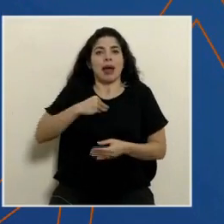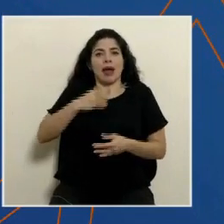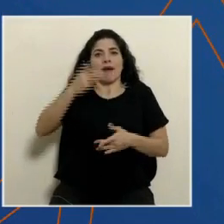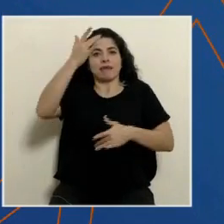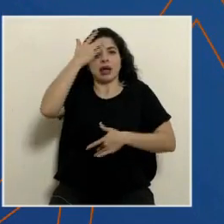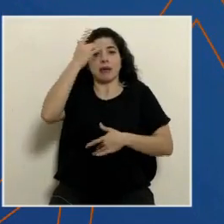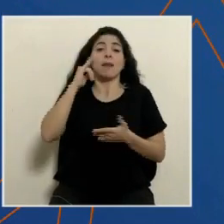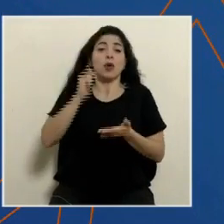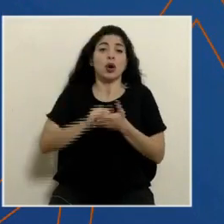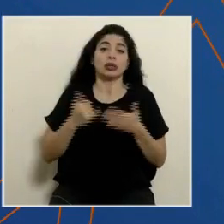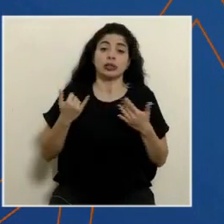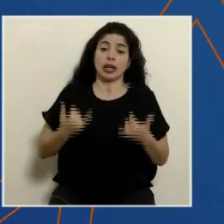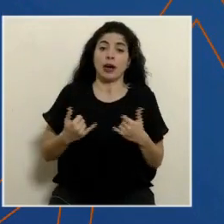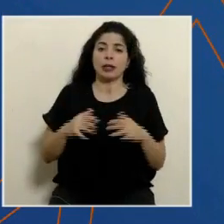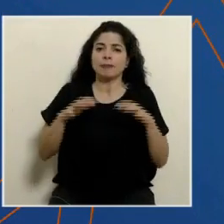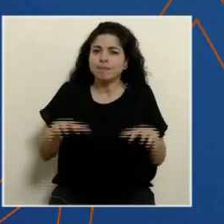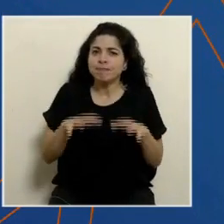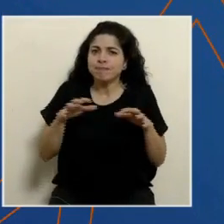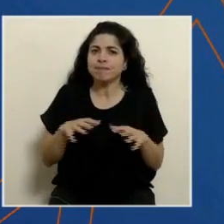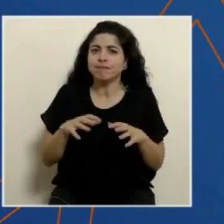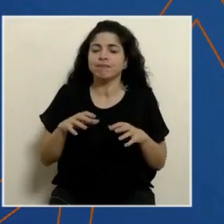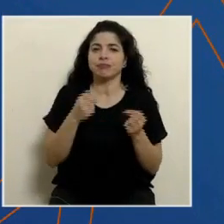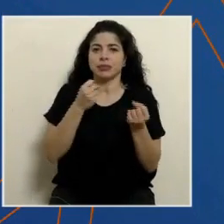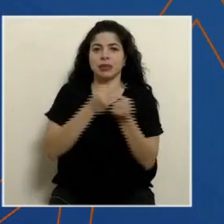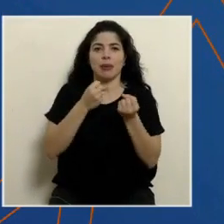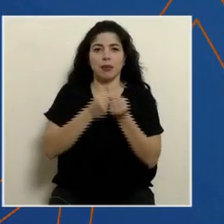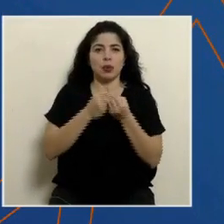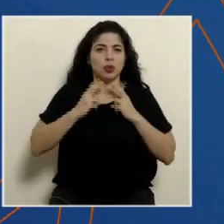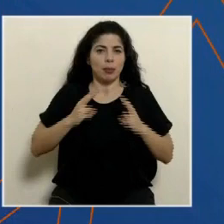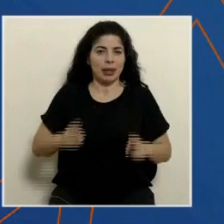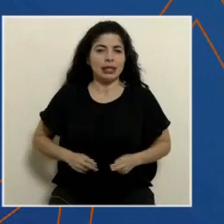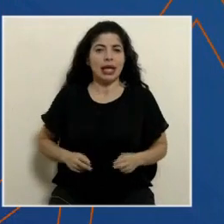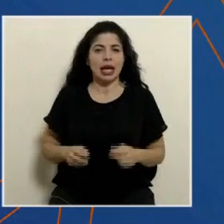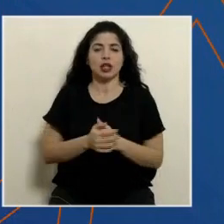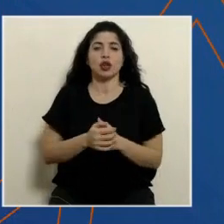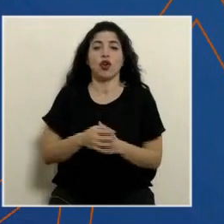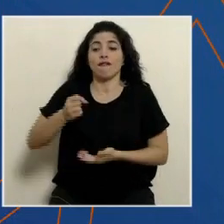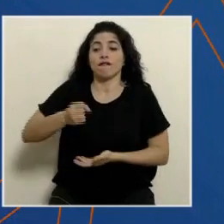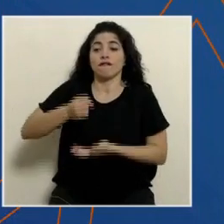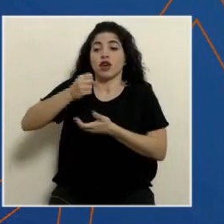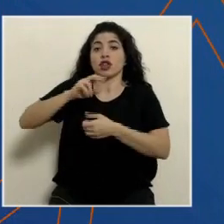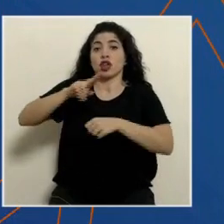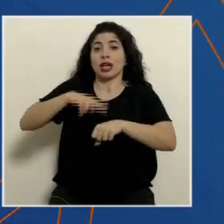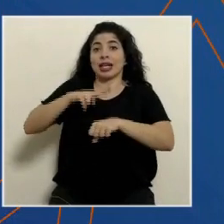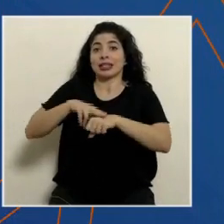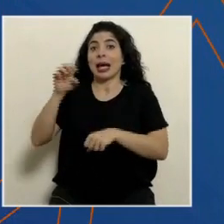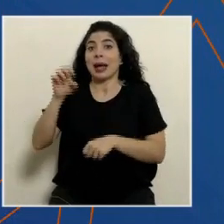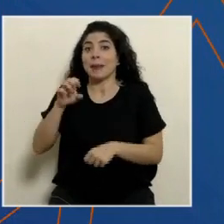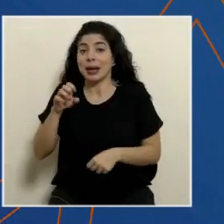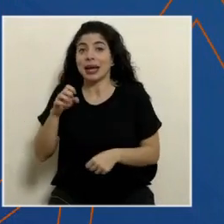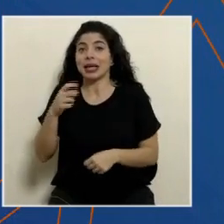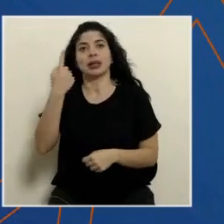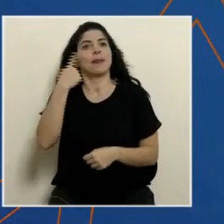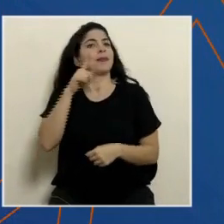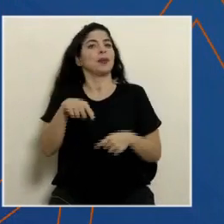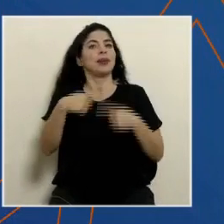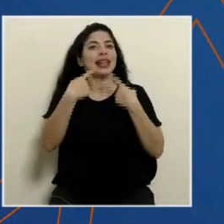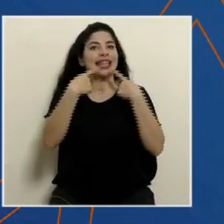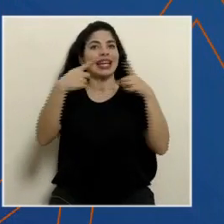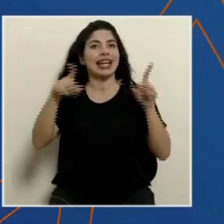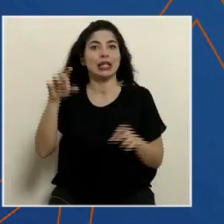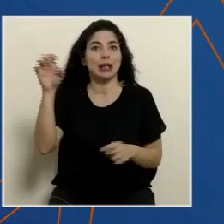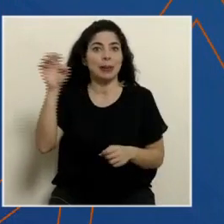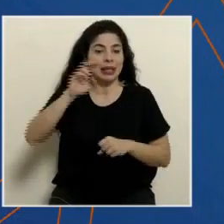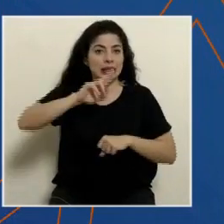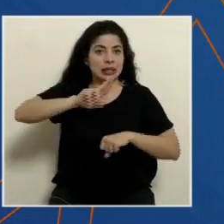una serie de acciones humanitarias que son las que desde el Fondo Nacional de Emergencia y en el marco de la Declaratoria de